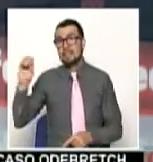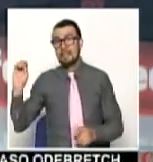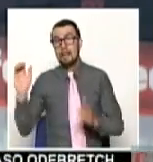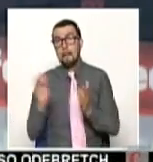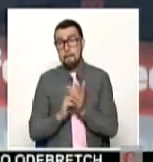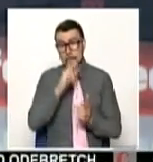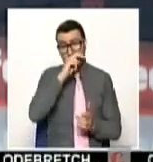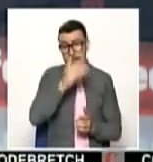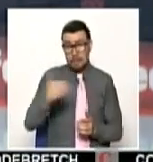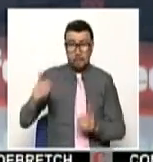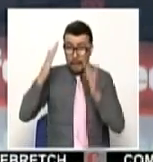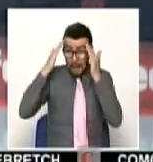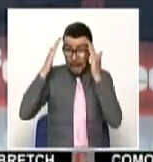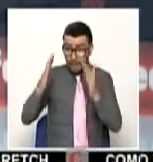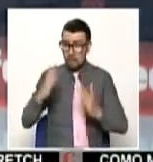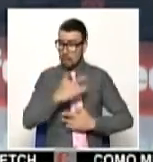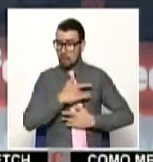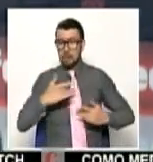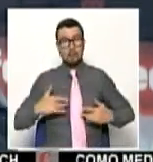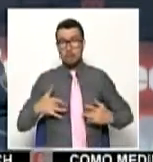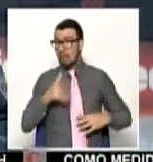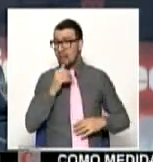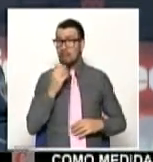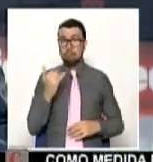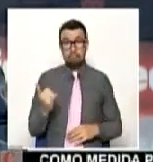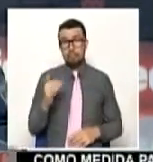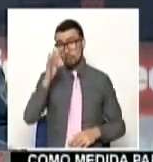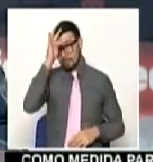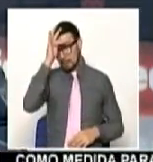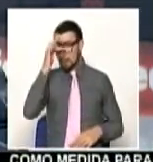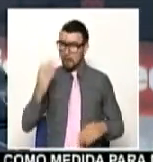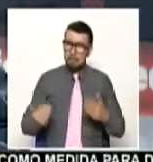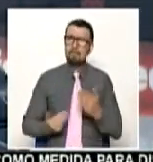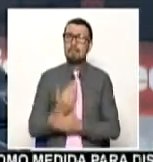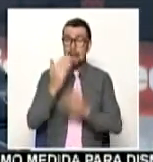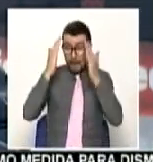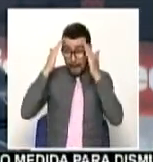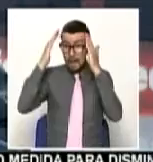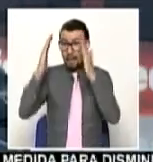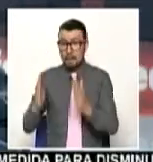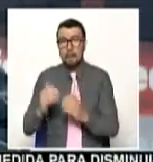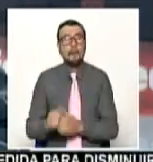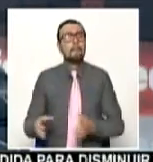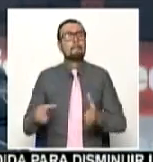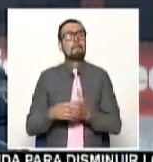no reciben atención de salud en el Hospital Infantil de Manizales la empiecen a recibir, porque el